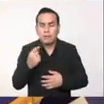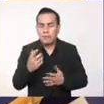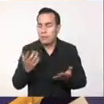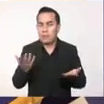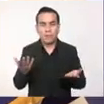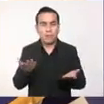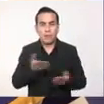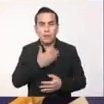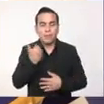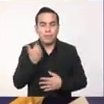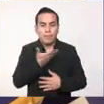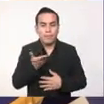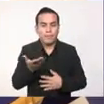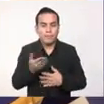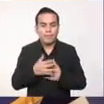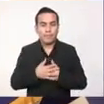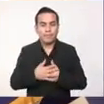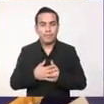atacaran.